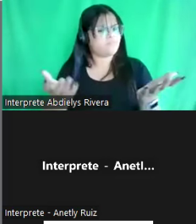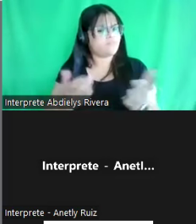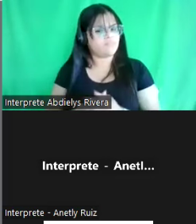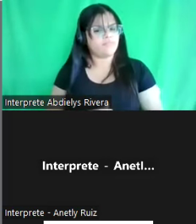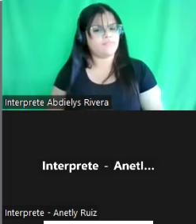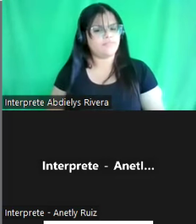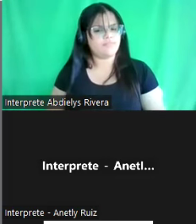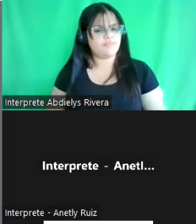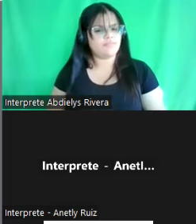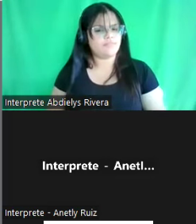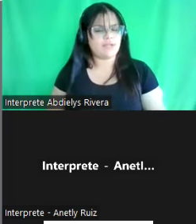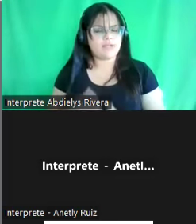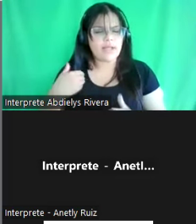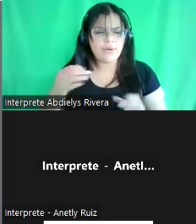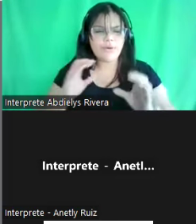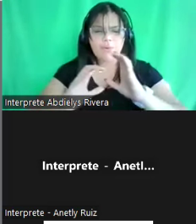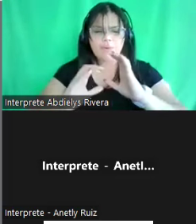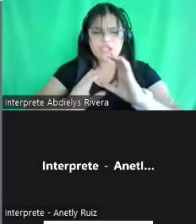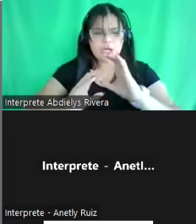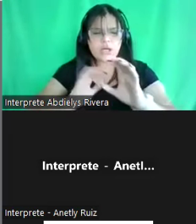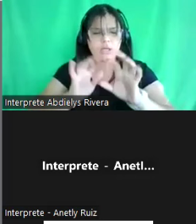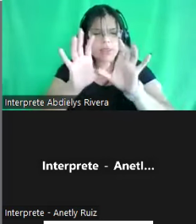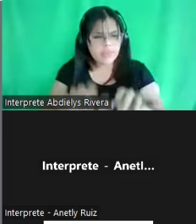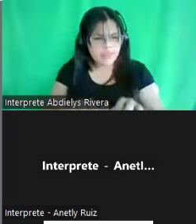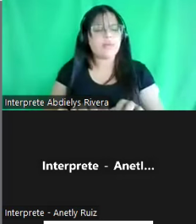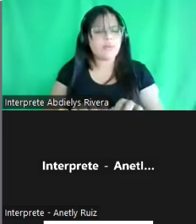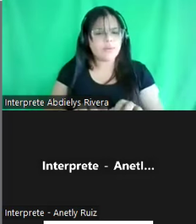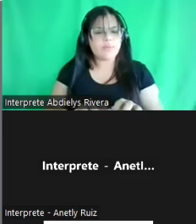tengo unos comentarios en el chat.